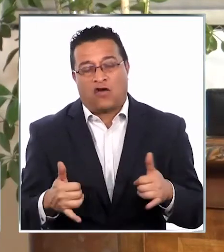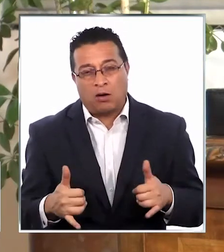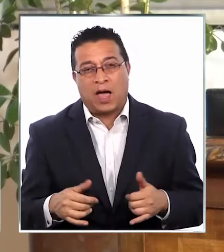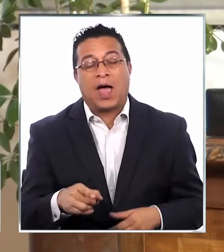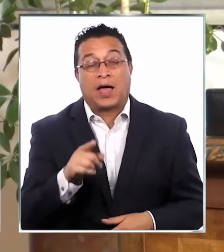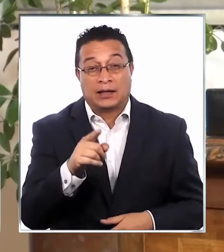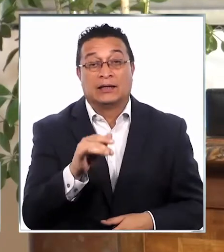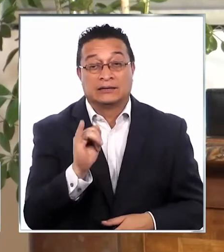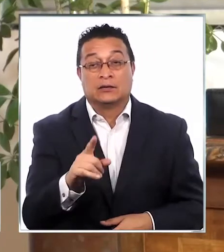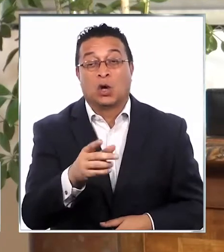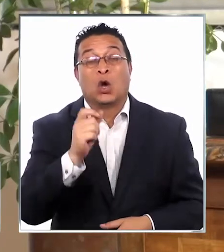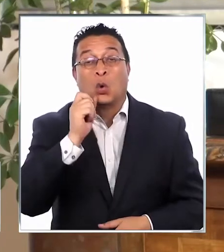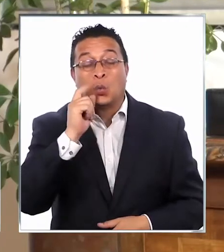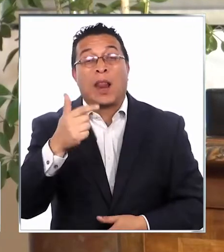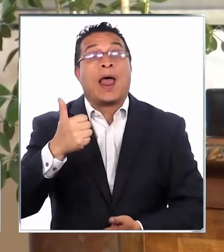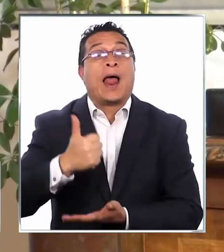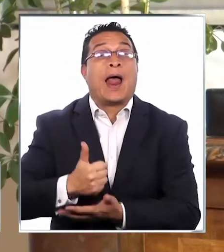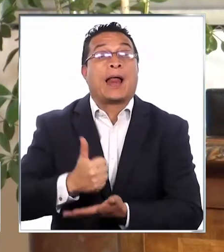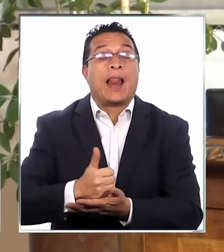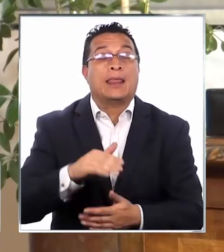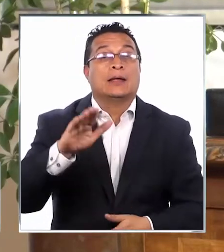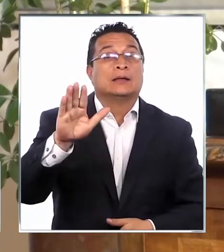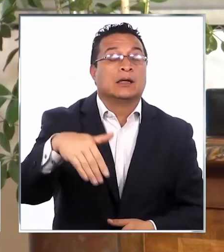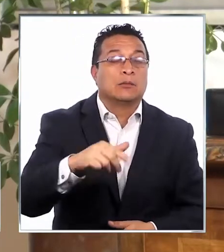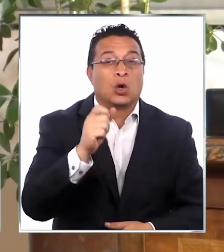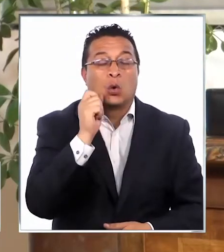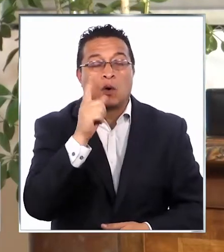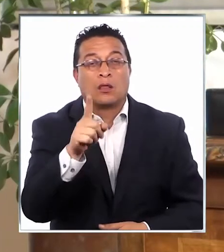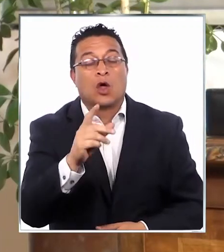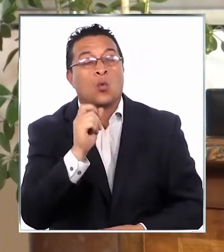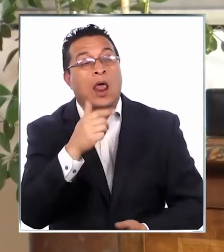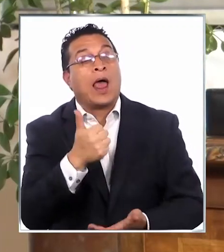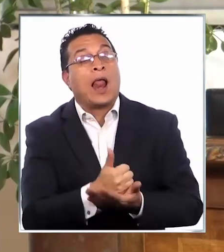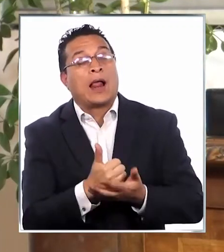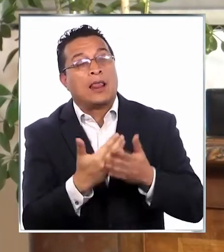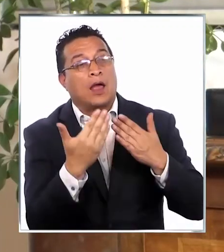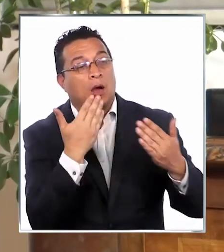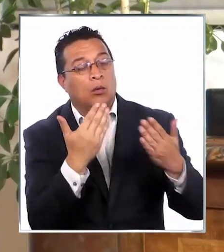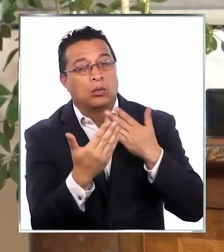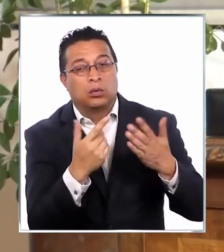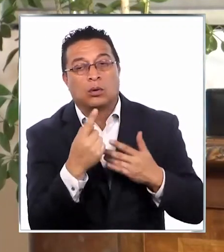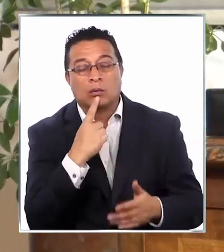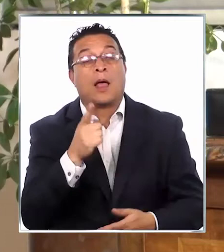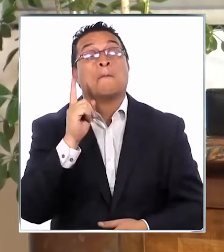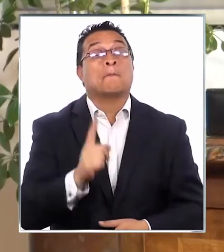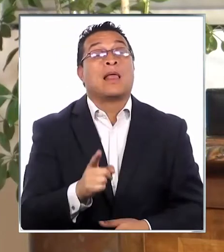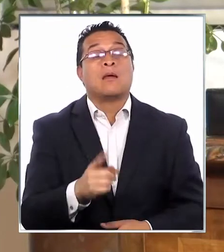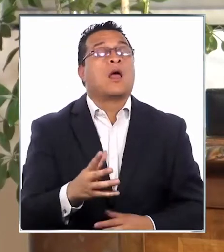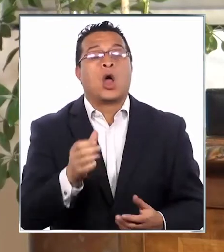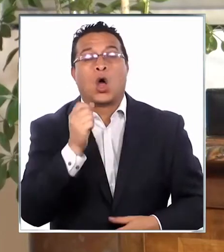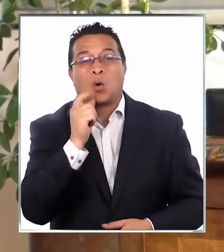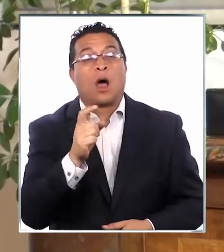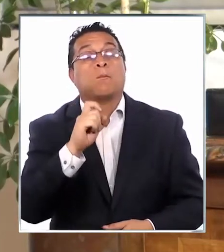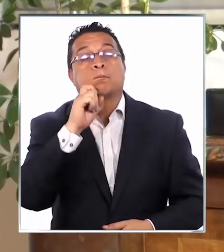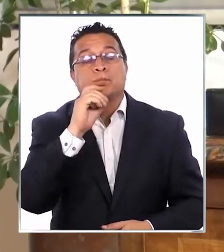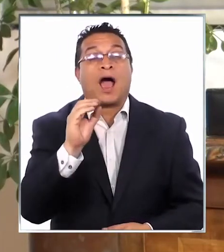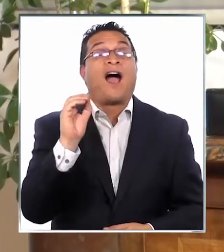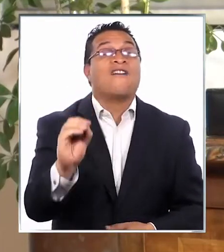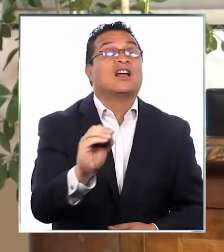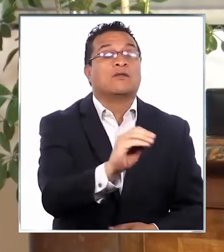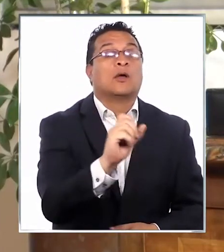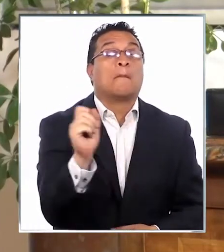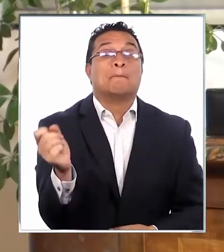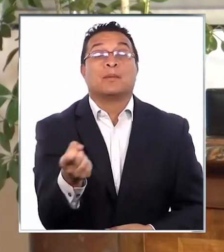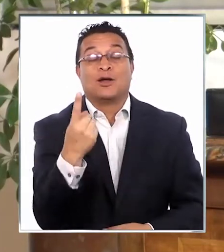eso, porque dice, ya, ¿qué alcalde lo llamó? ¿Con qué alcalde está hablando para tomar? ¿O a quién le va a